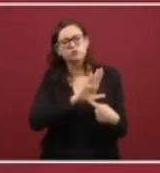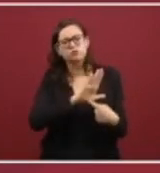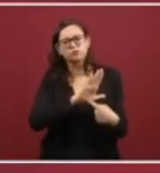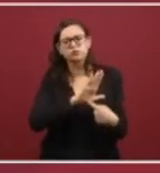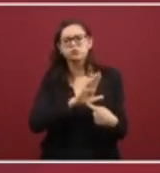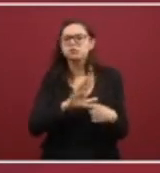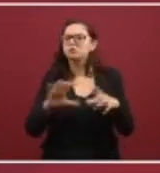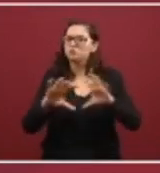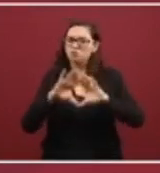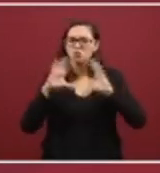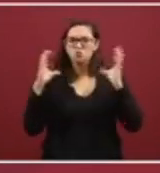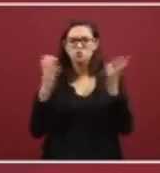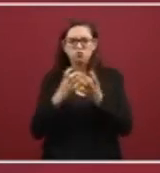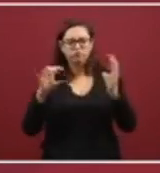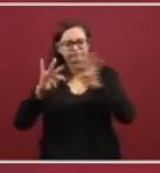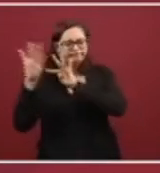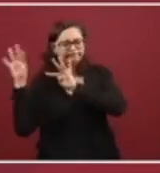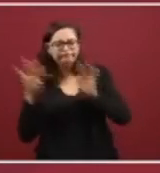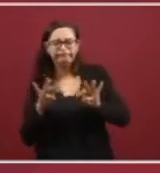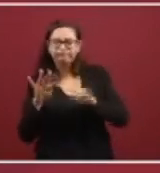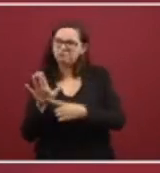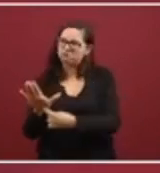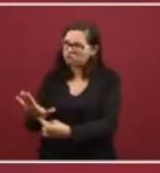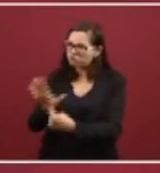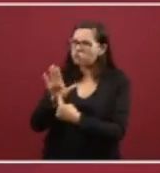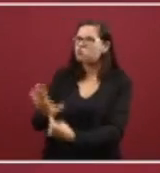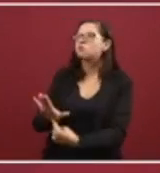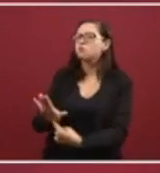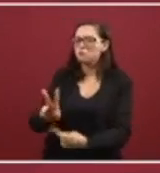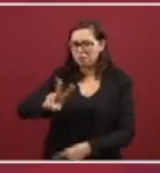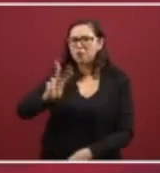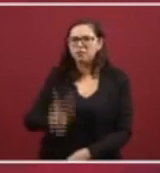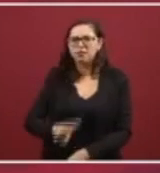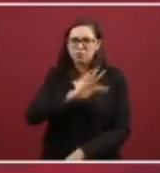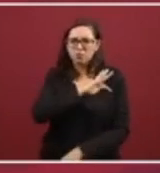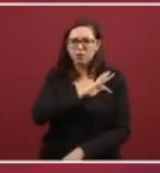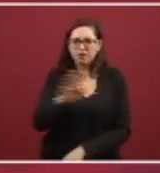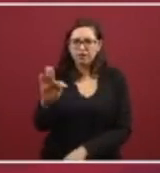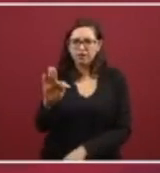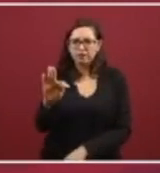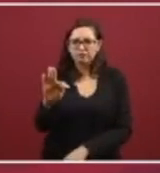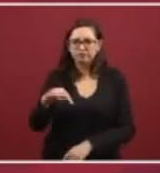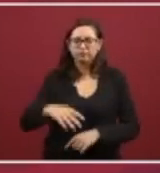en el mundo entero, de que se puede